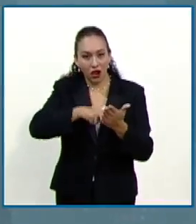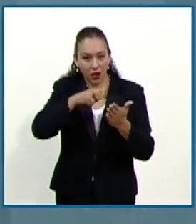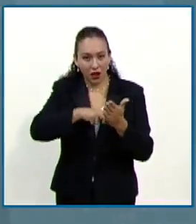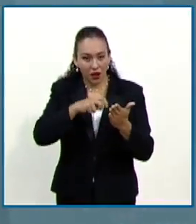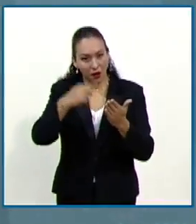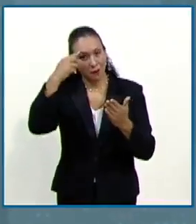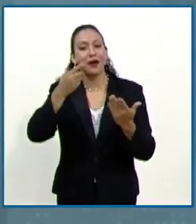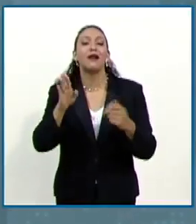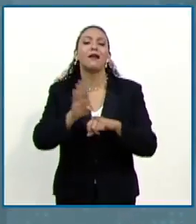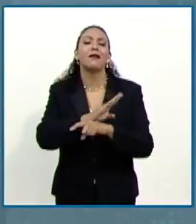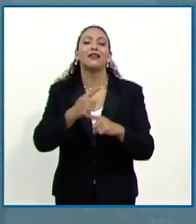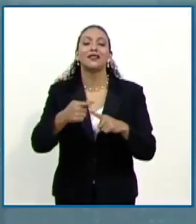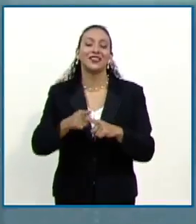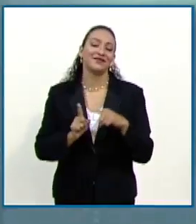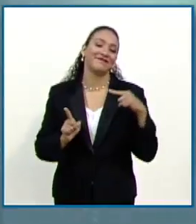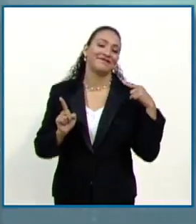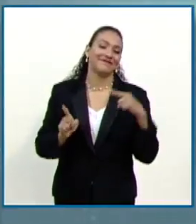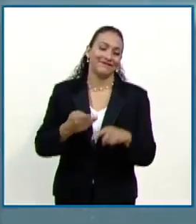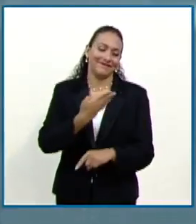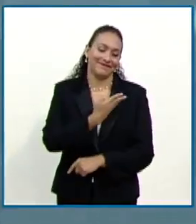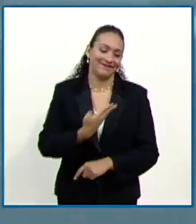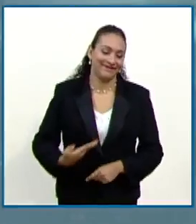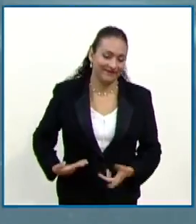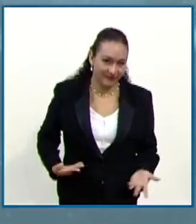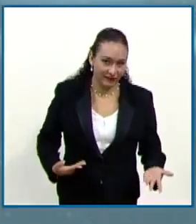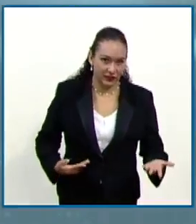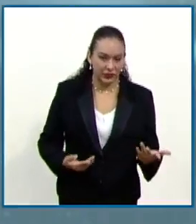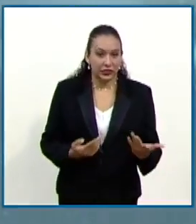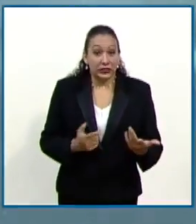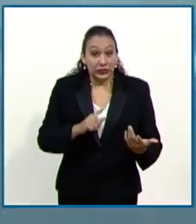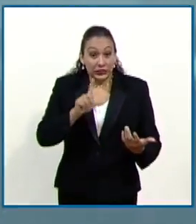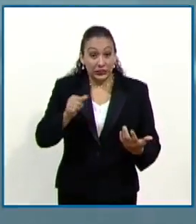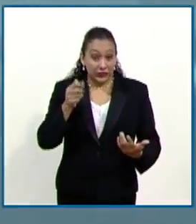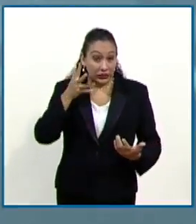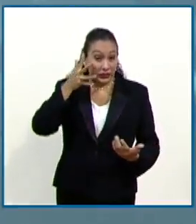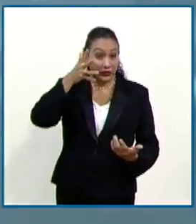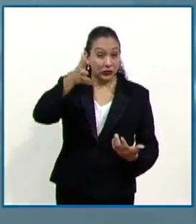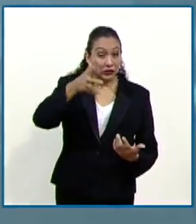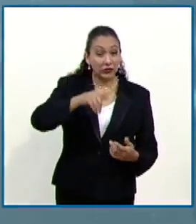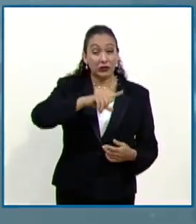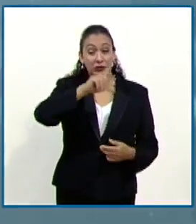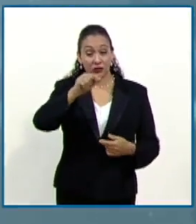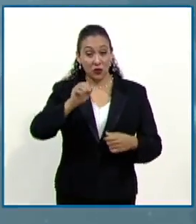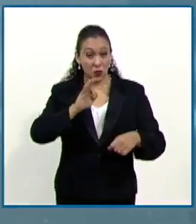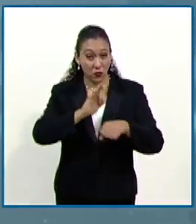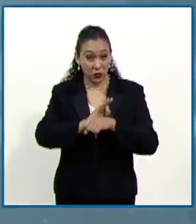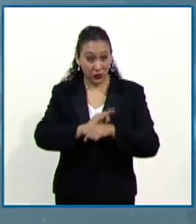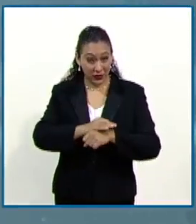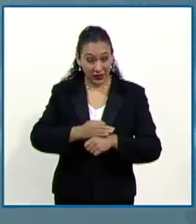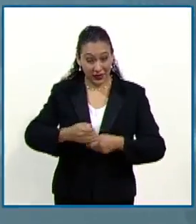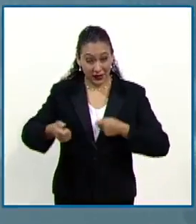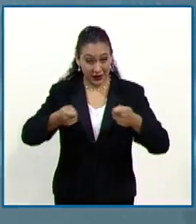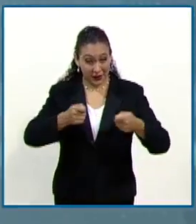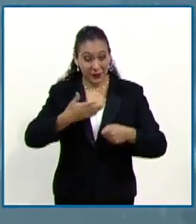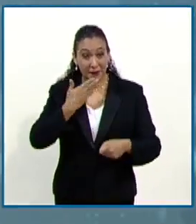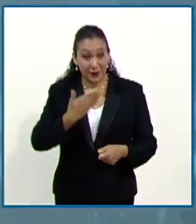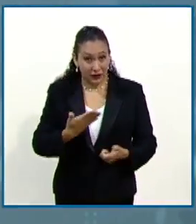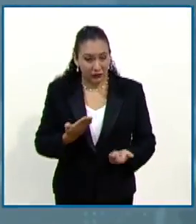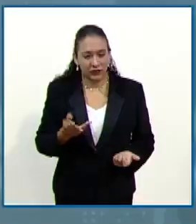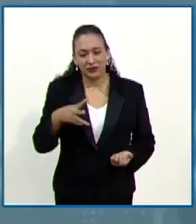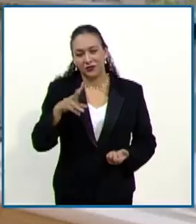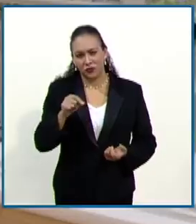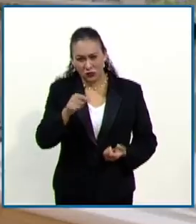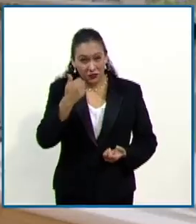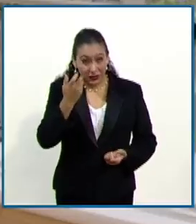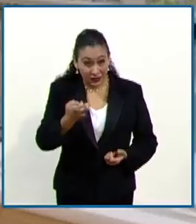Electoral validan esta sobrerepresentación, nos enfrentaremos a una erosión democrática. ¿Realmente queremos un régimen sin controles ni